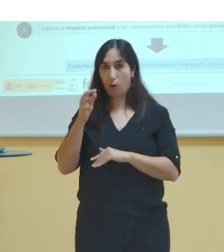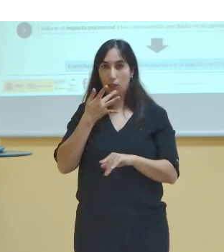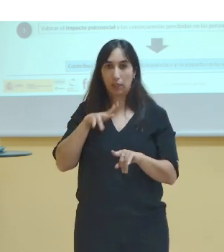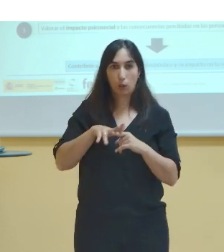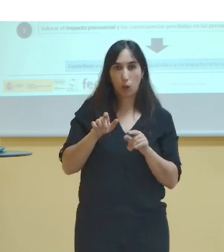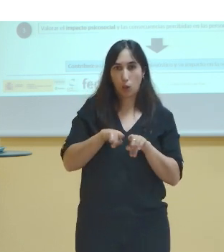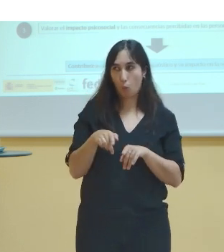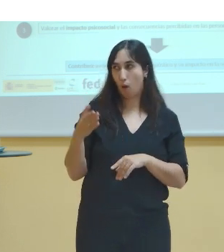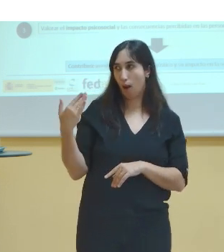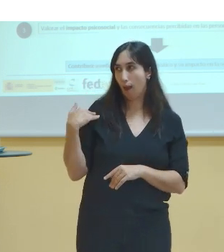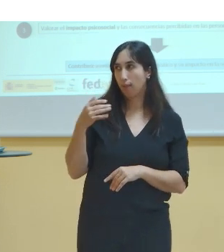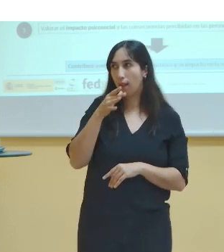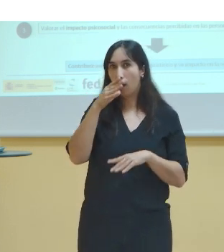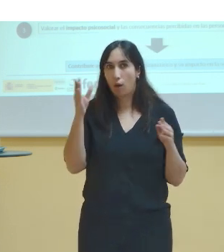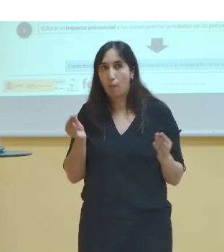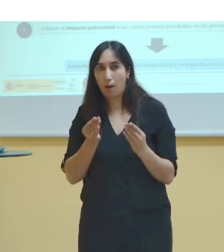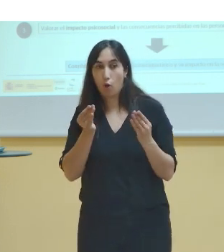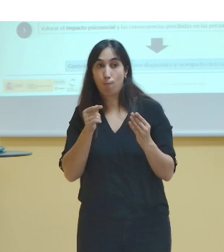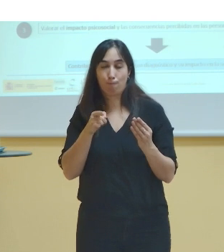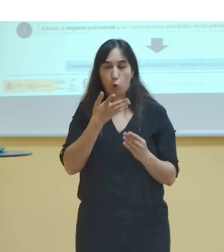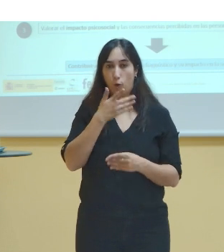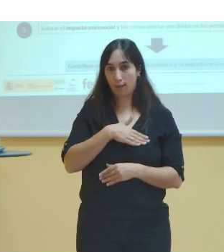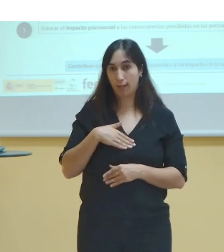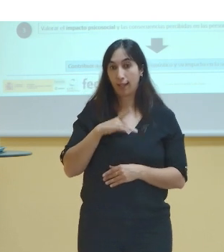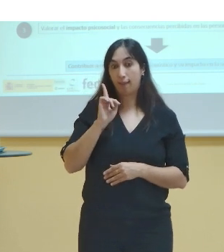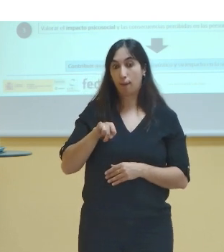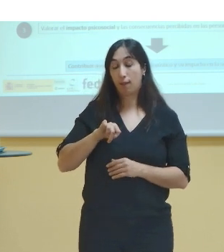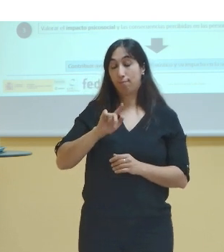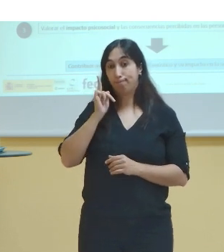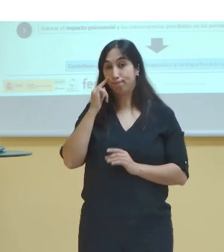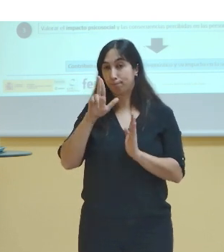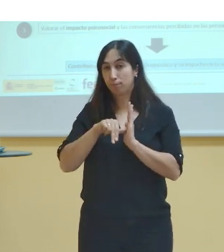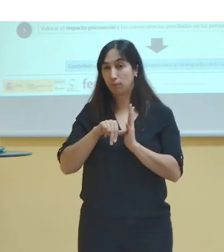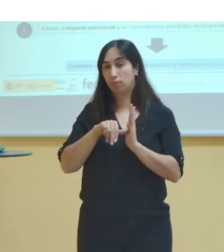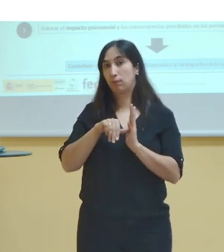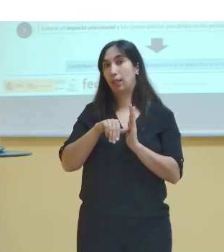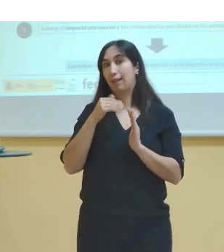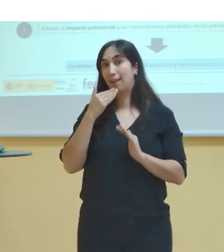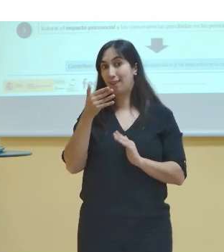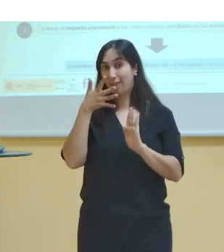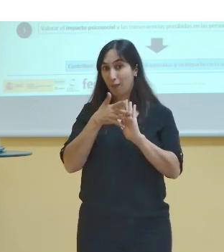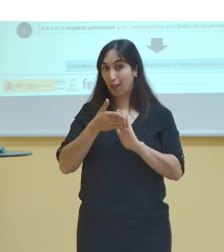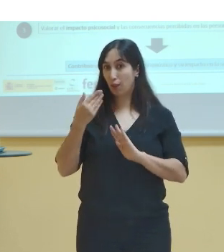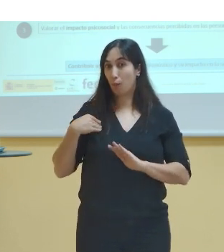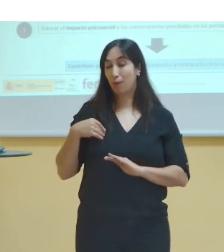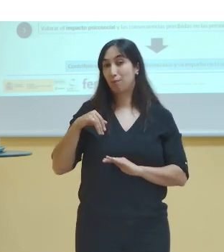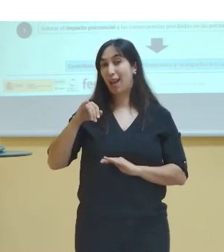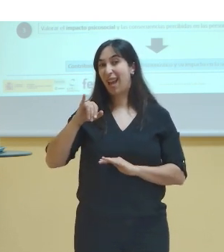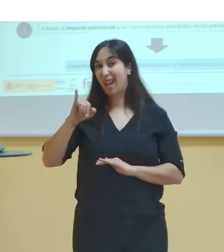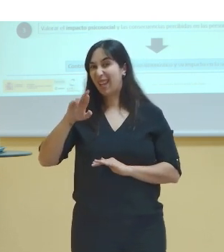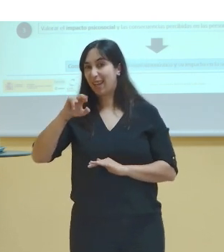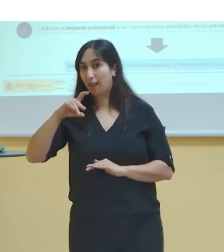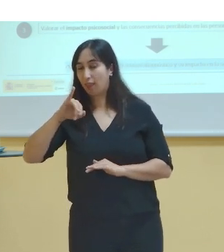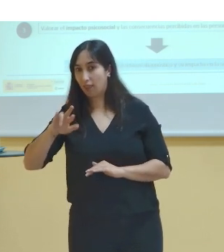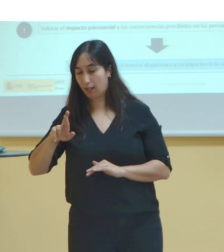situación que hace unos años o ha mejorado, y caracterizar el retraso diagnóstico en base a esa definición que hace el IRDIR, que es el Consorcio